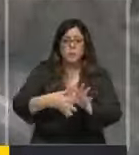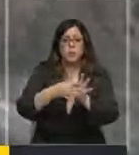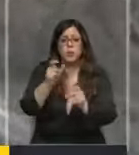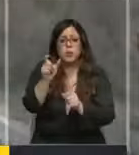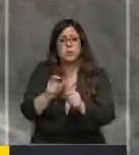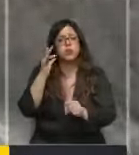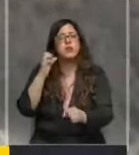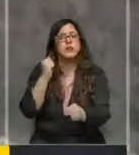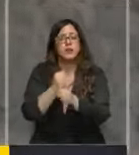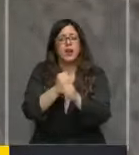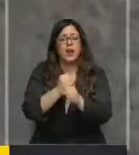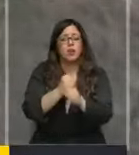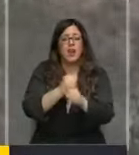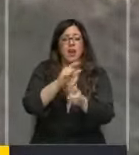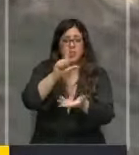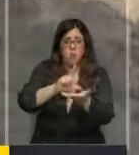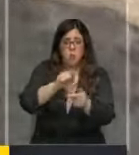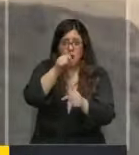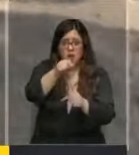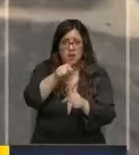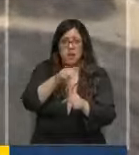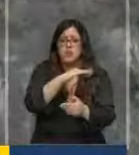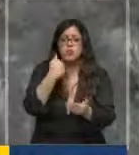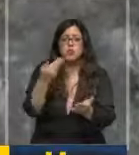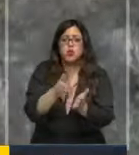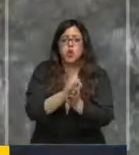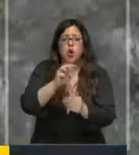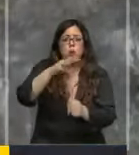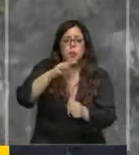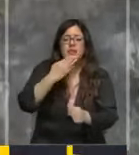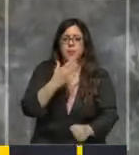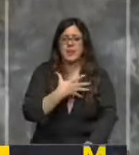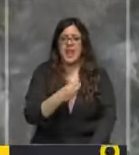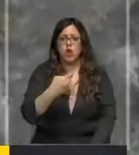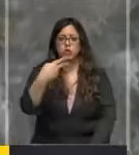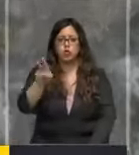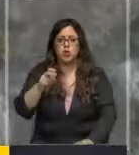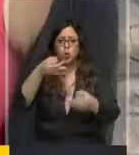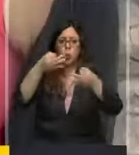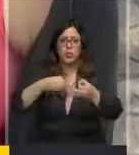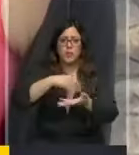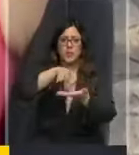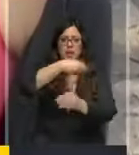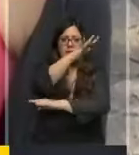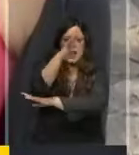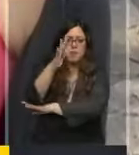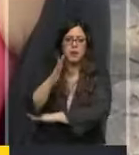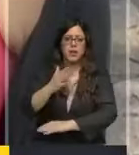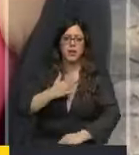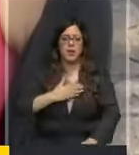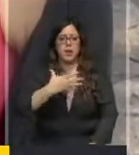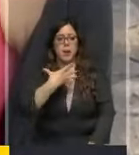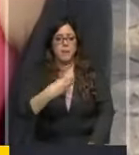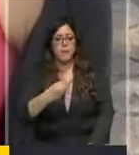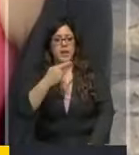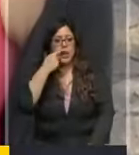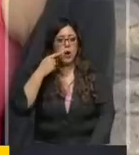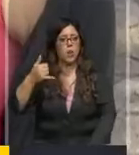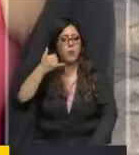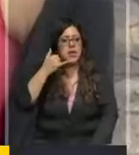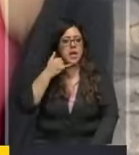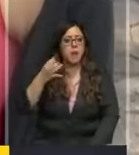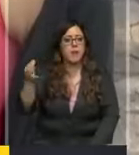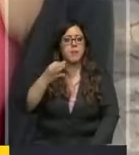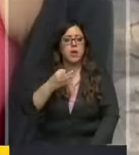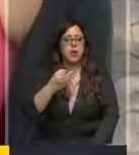trabajadora del jardín botánico que falleció junto a su madre e hijos al interior del parque. Mi hijo me llama, me dice papá, me dice, me llaman